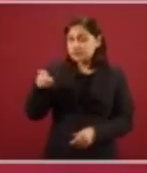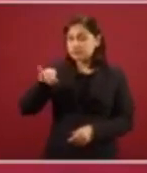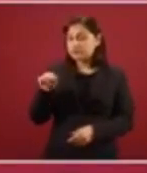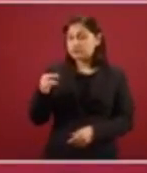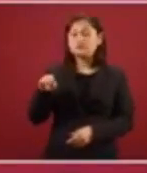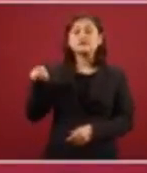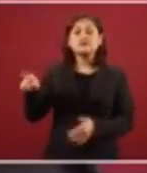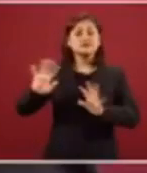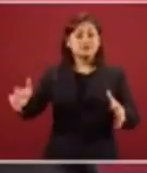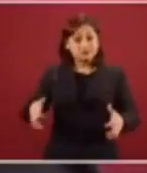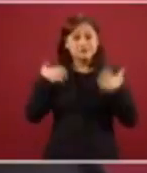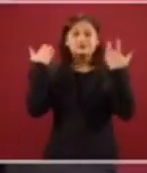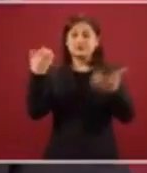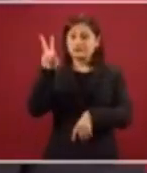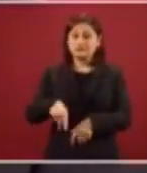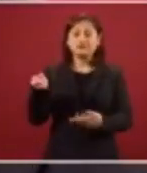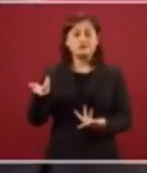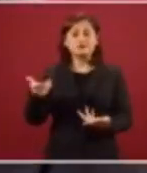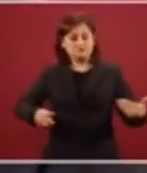como desquiciados.